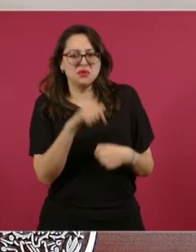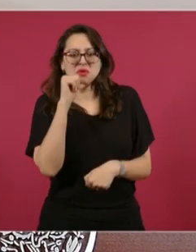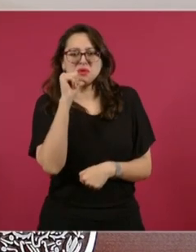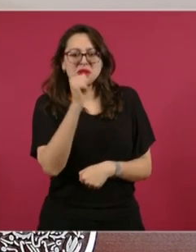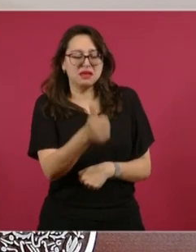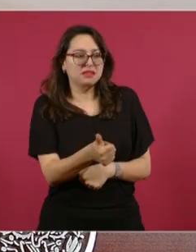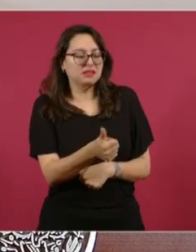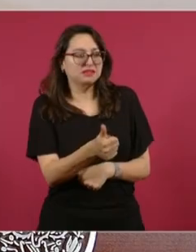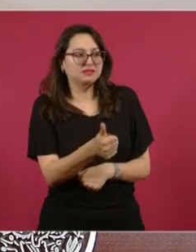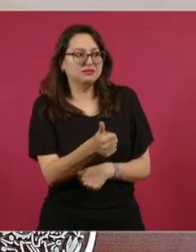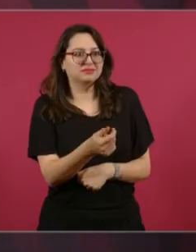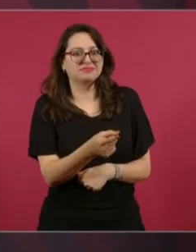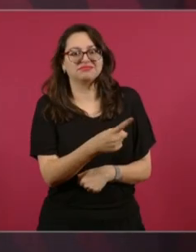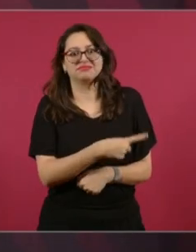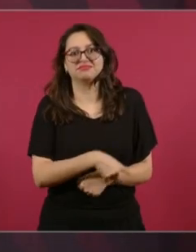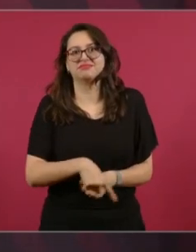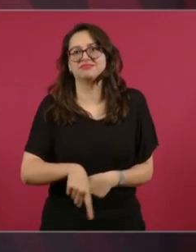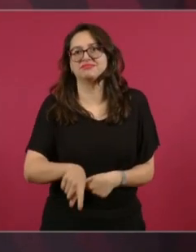Y